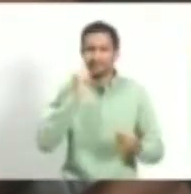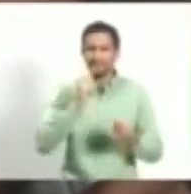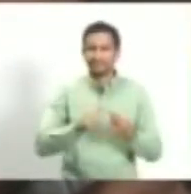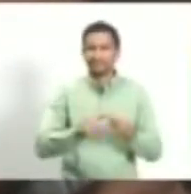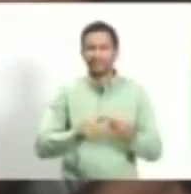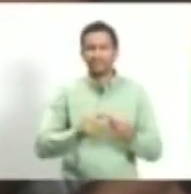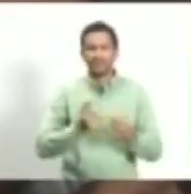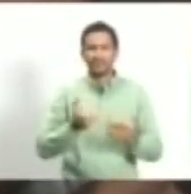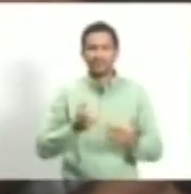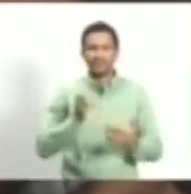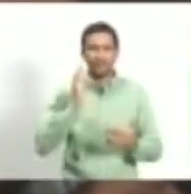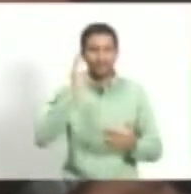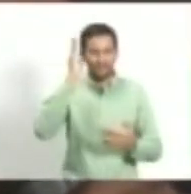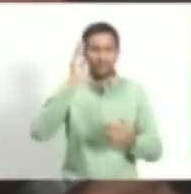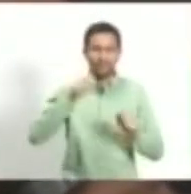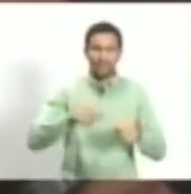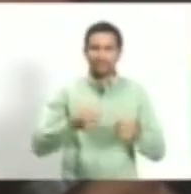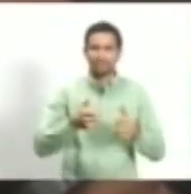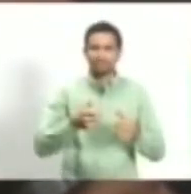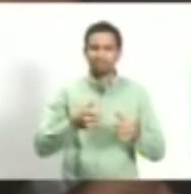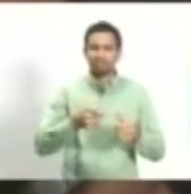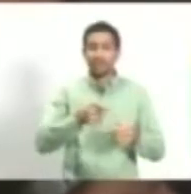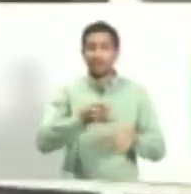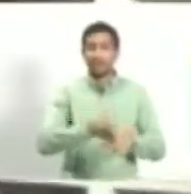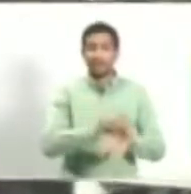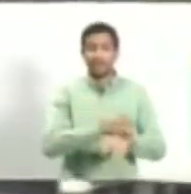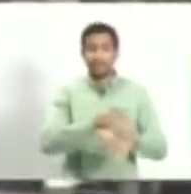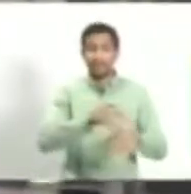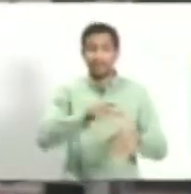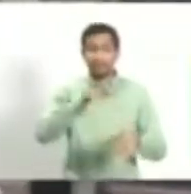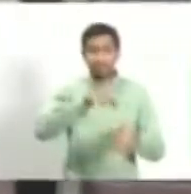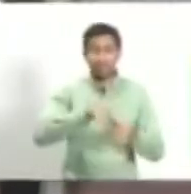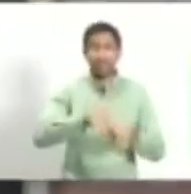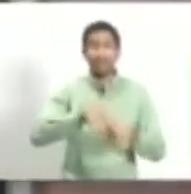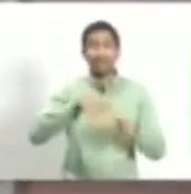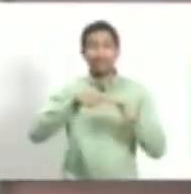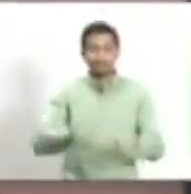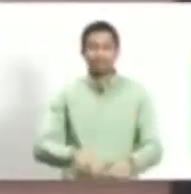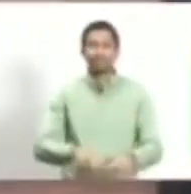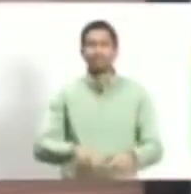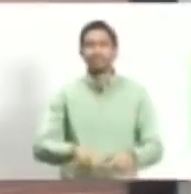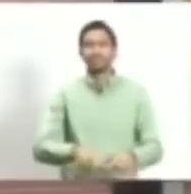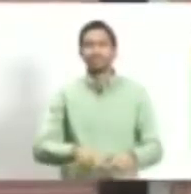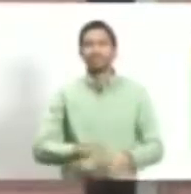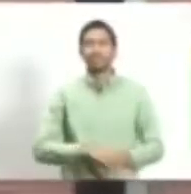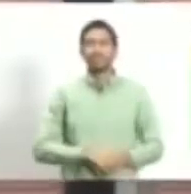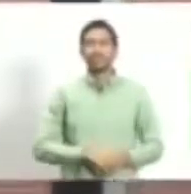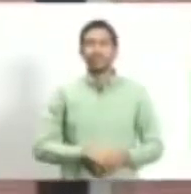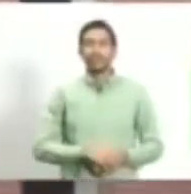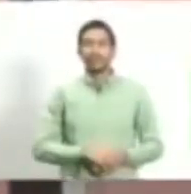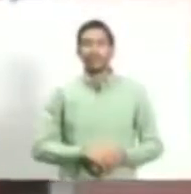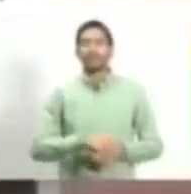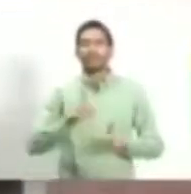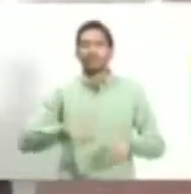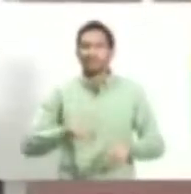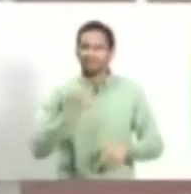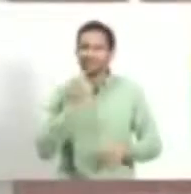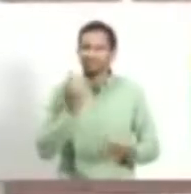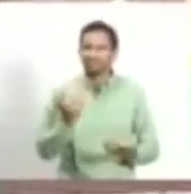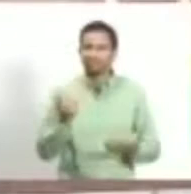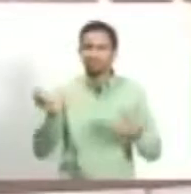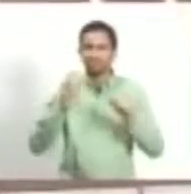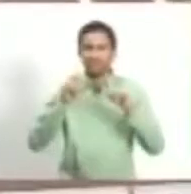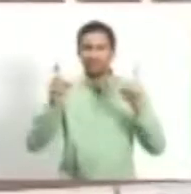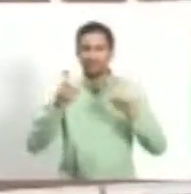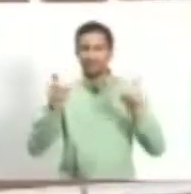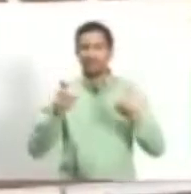no nos diera la solidez de la decisión que queremos tomar. Además, Verano destacó que también se están potencializando temáticas como la de